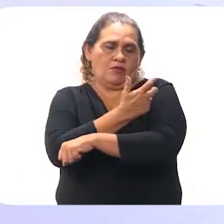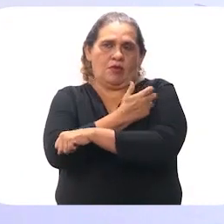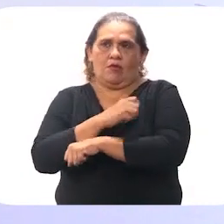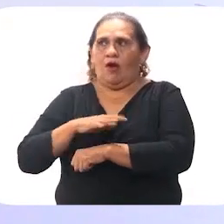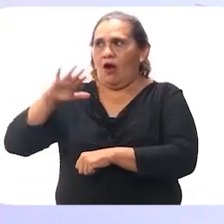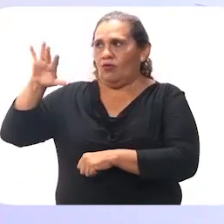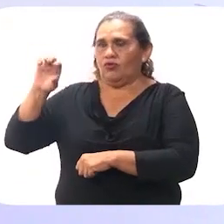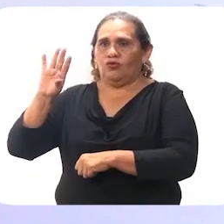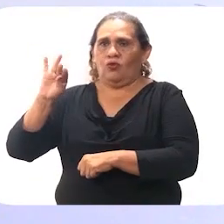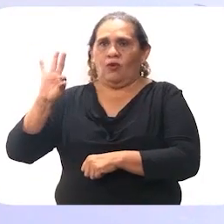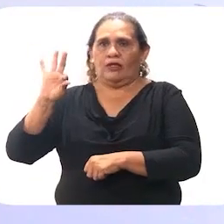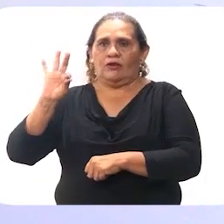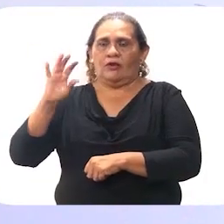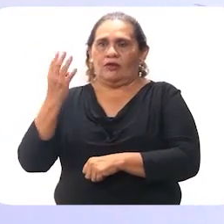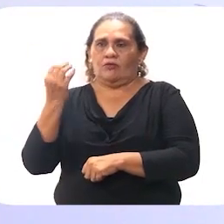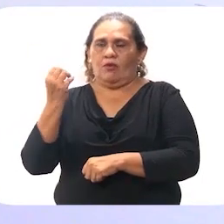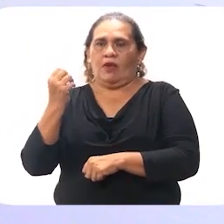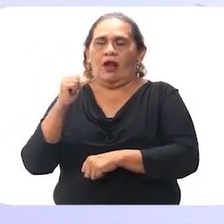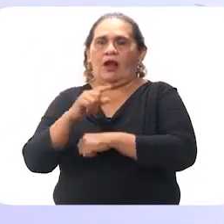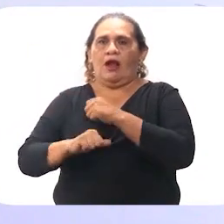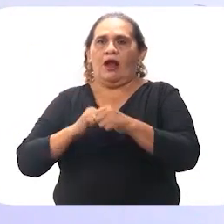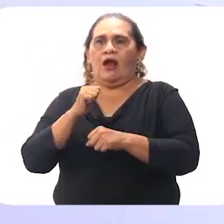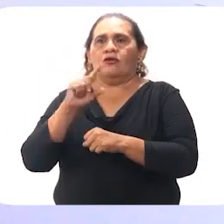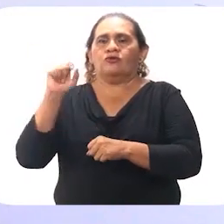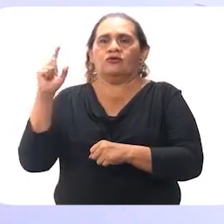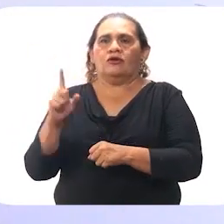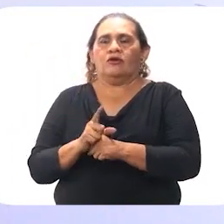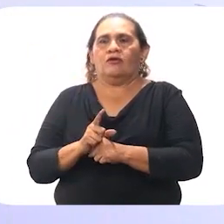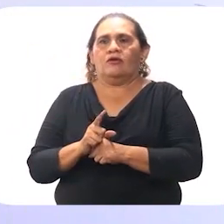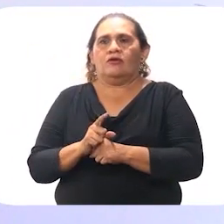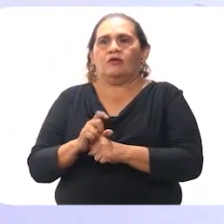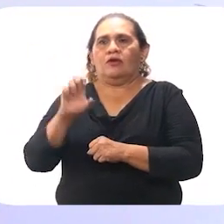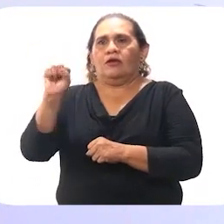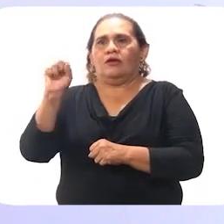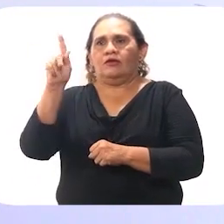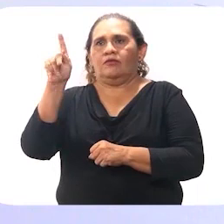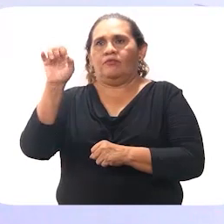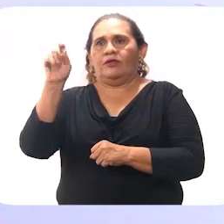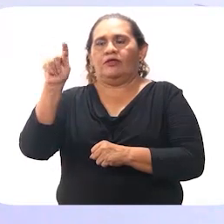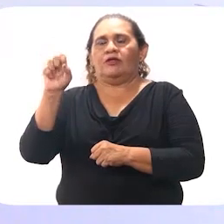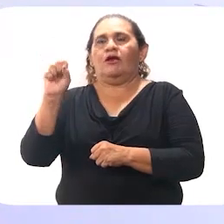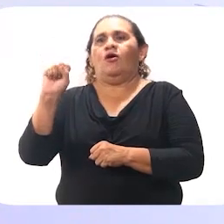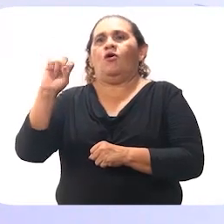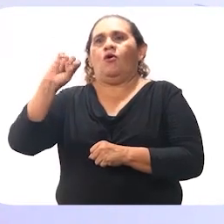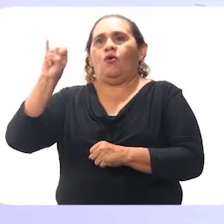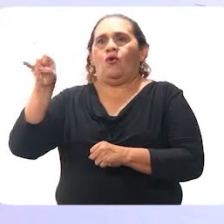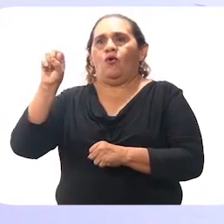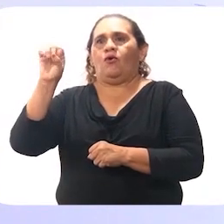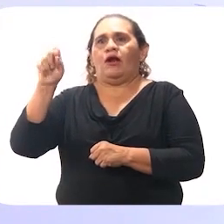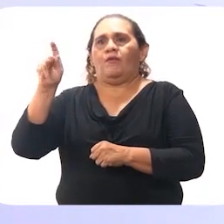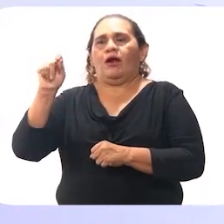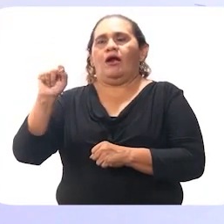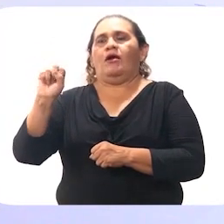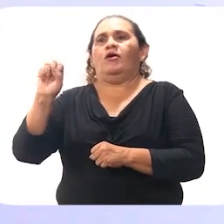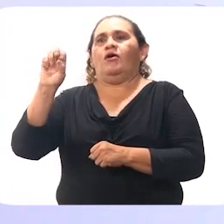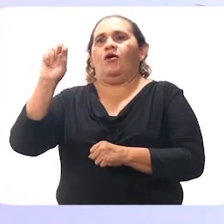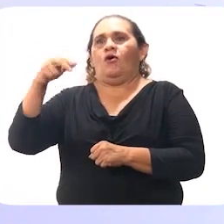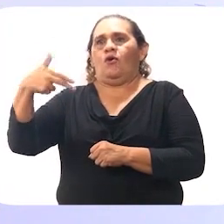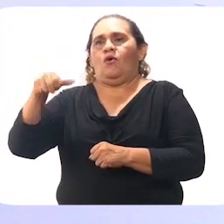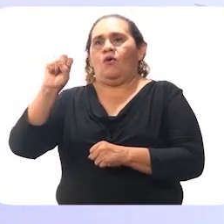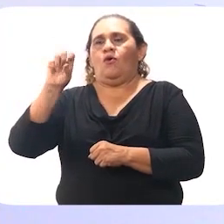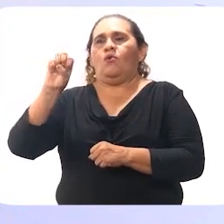de 40 a 49 años pertenecientes a las demarcaciones de Espita, Jocabá, Joctún,